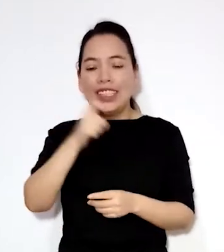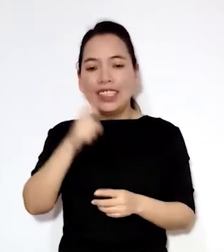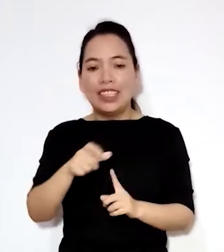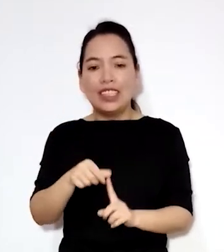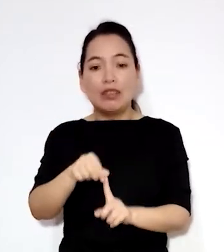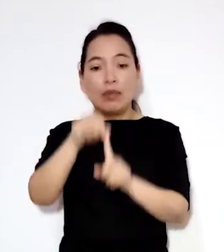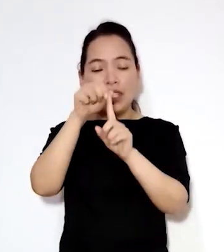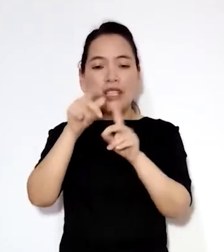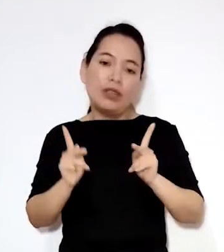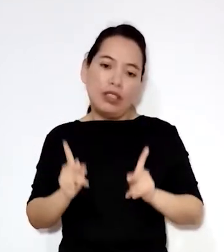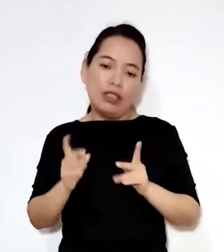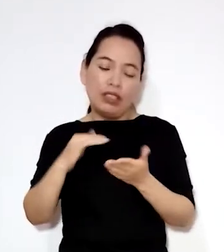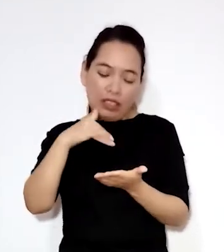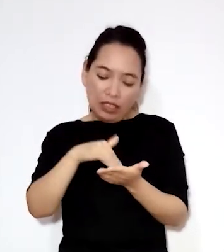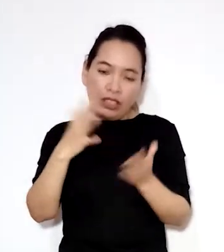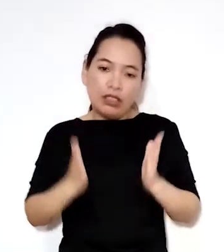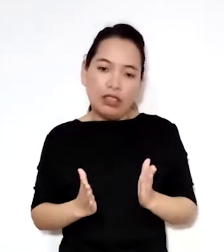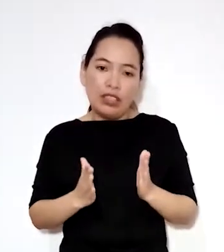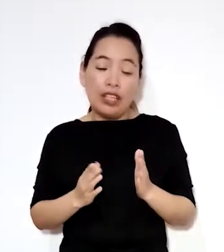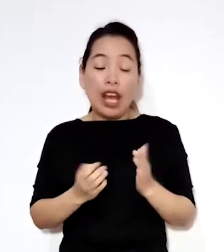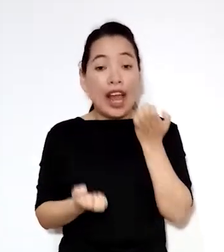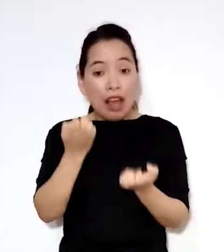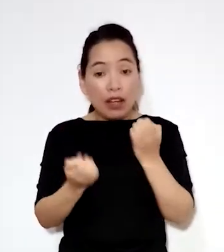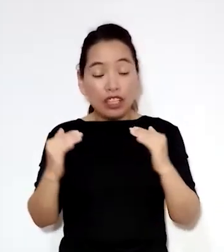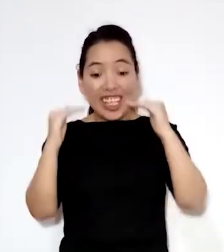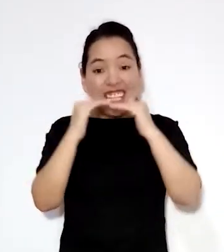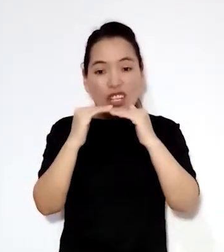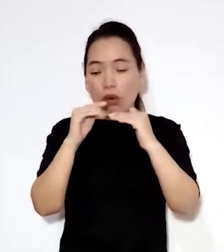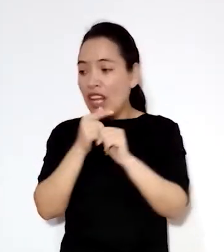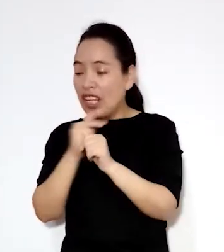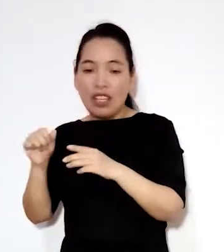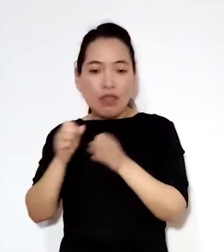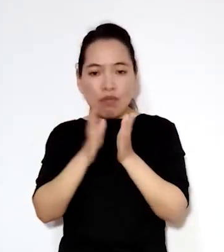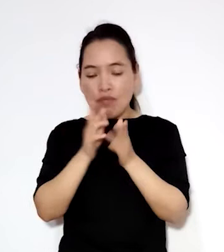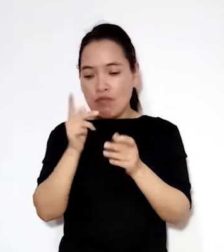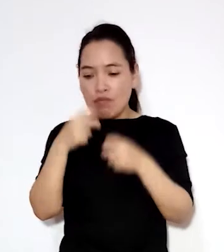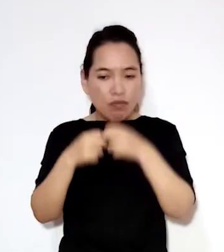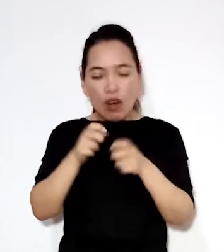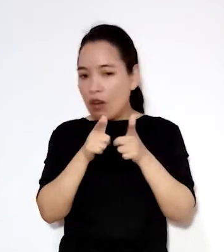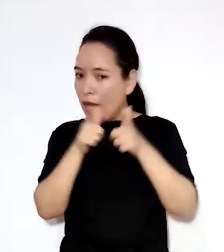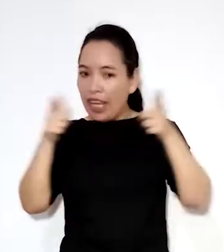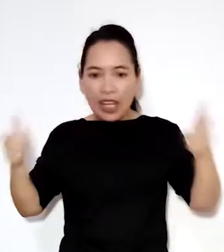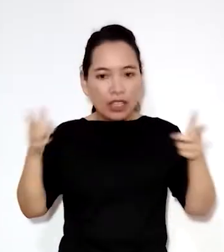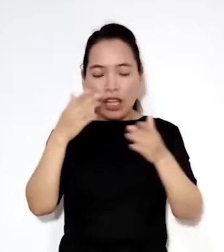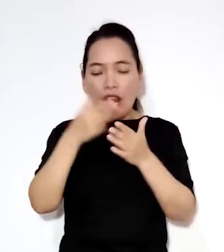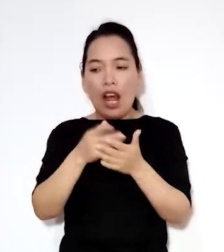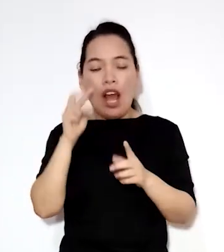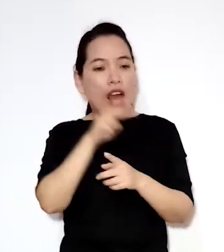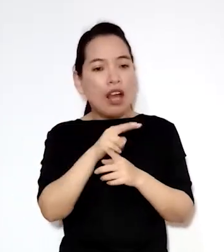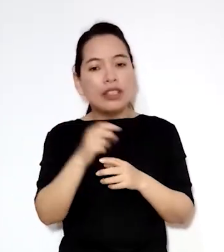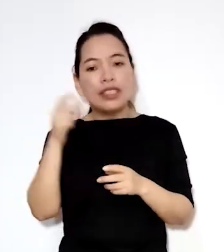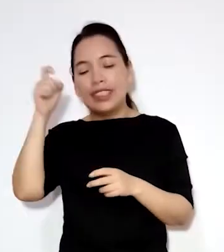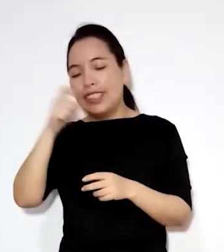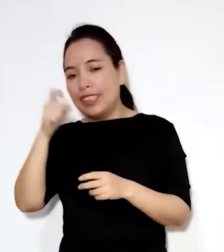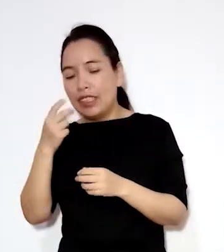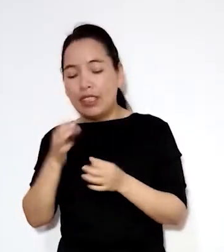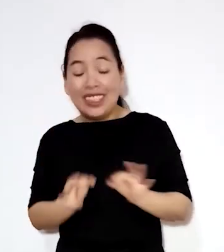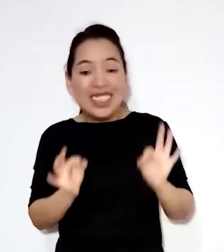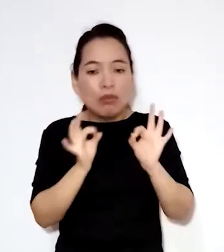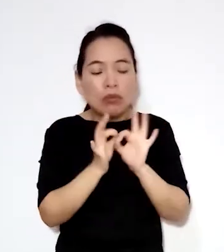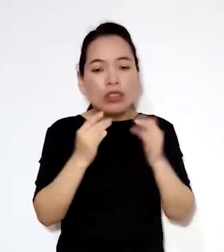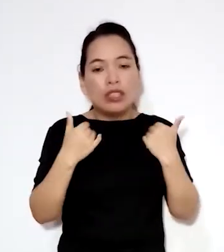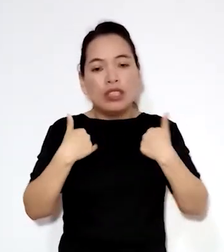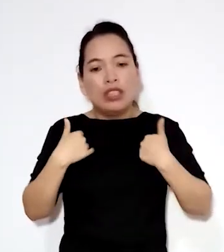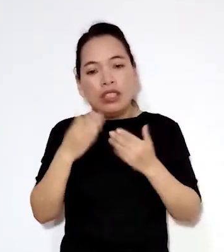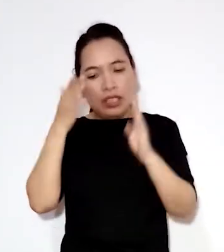existen políticas y procedimientos que respondan a las necesidades específicas de estudiantes. Sabemos que evaluaciones estandarizadas